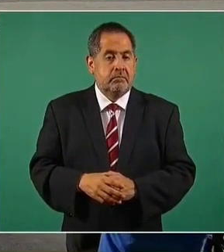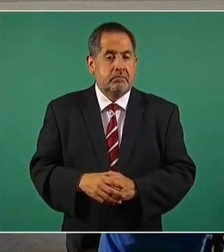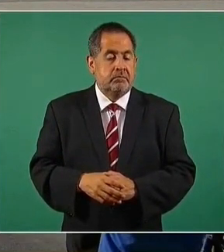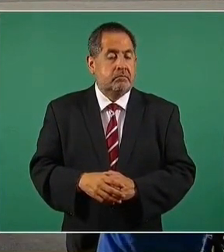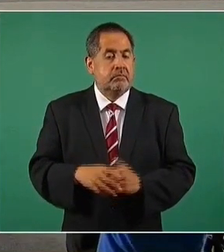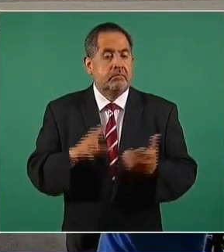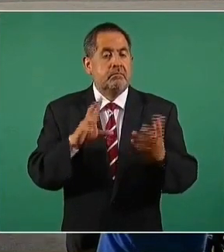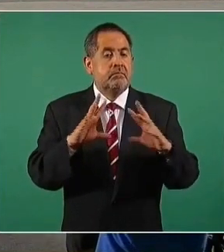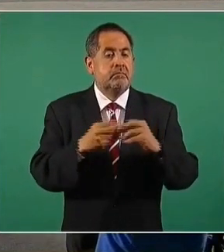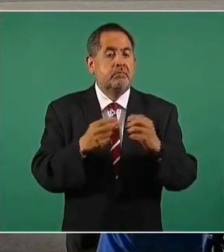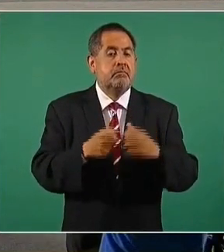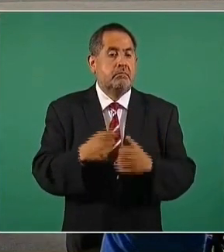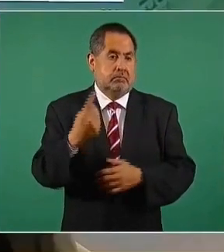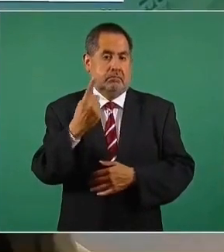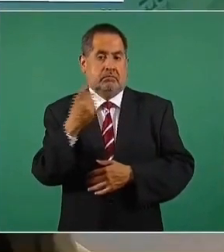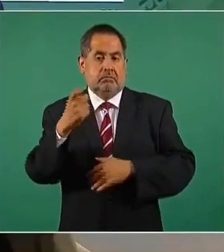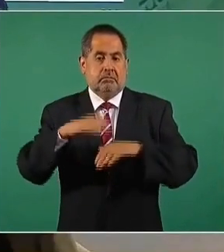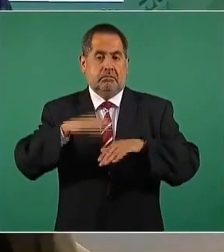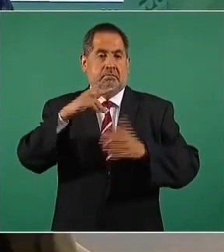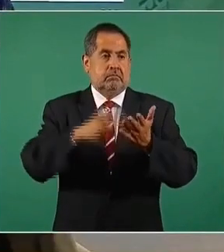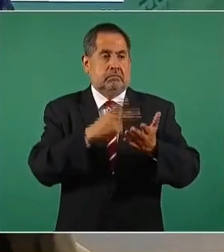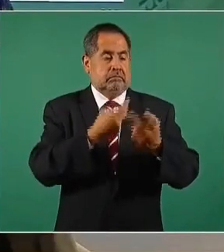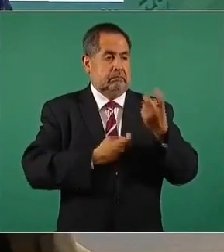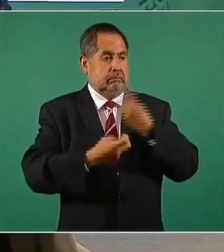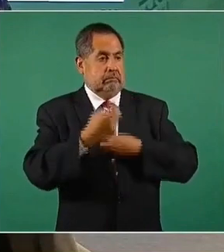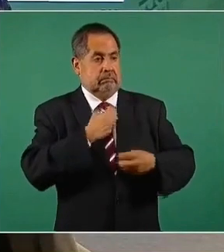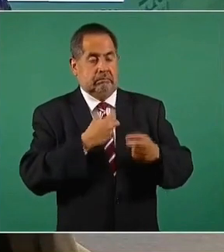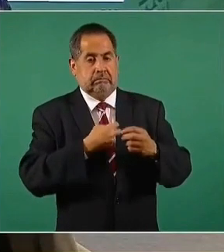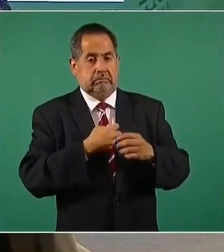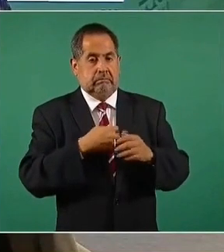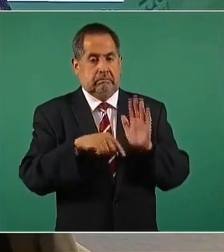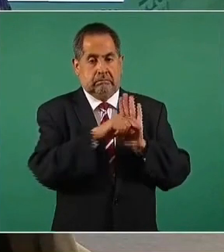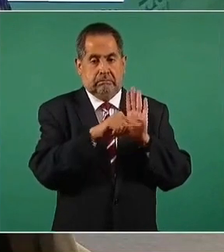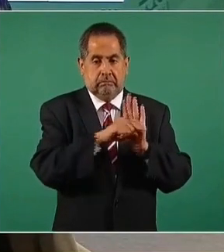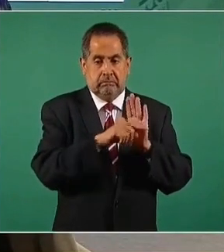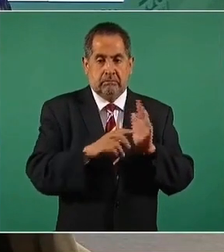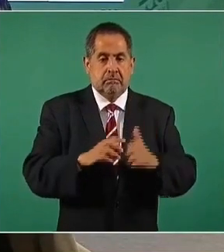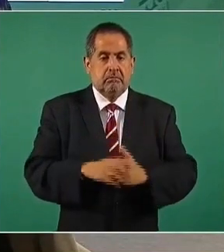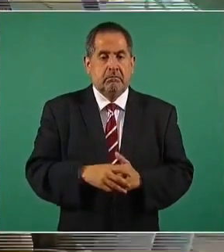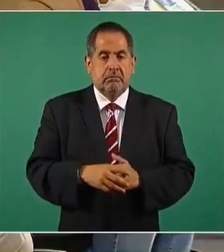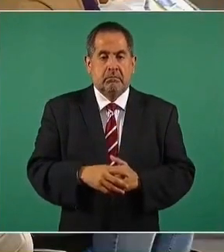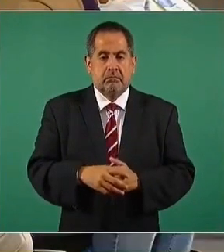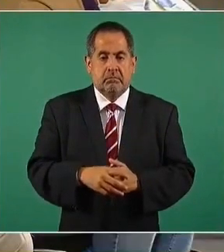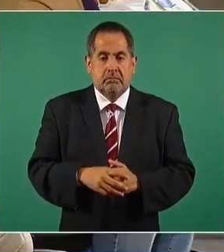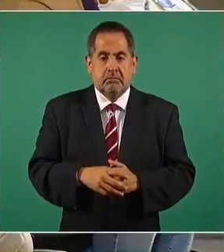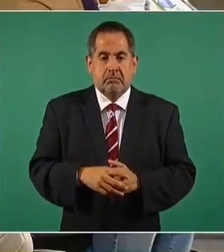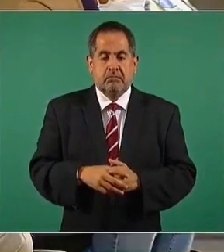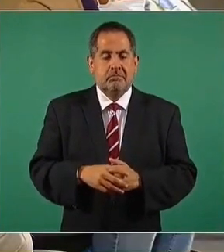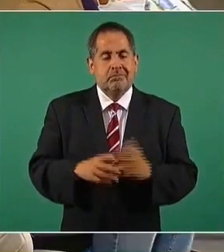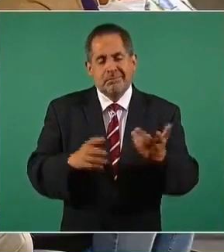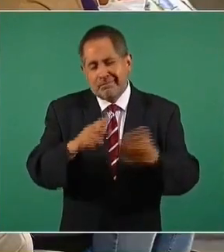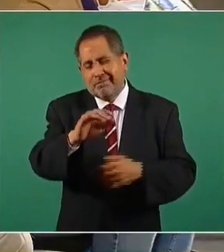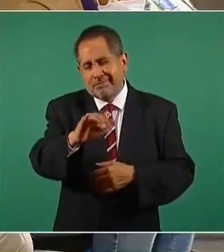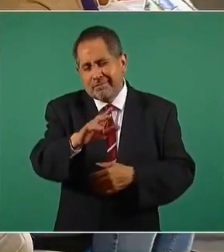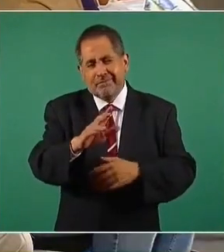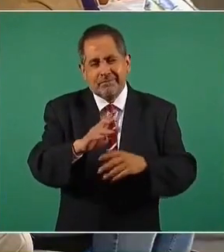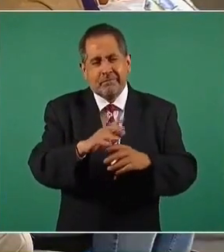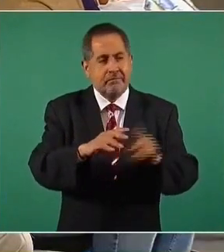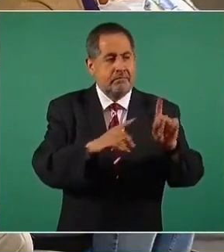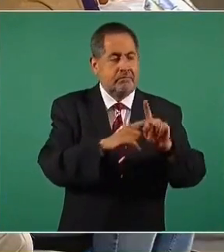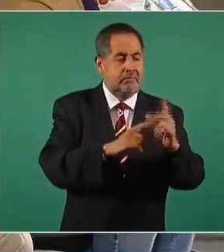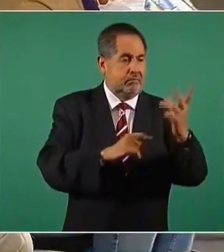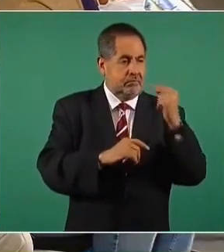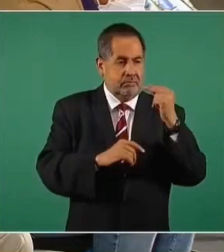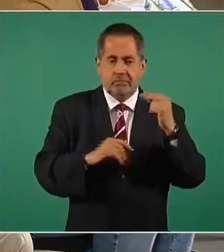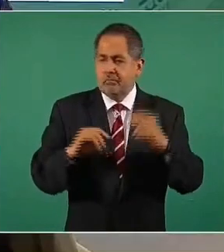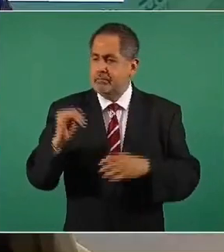Aquí estamos hablando de 100. 103. Me refiero a acá más en contra, menos a favor. Sí, pero pues acá es más a favor,